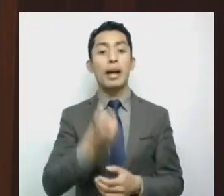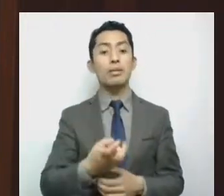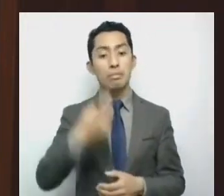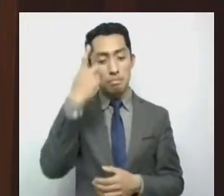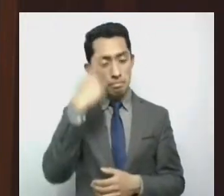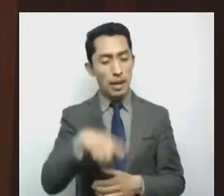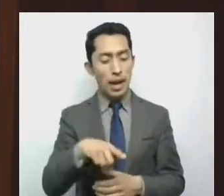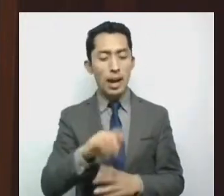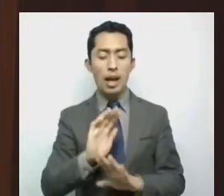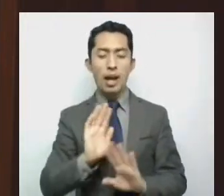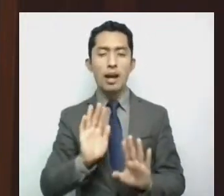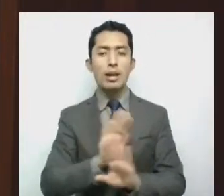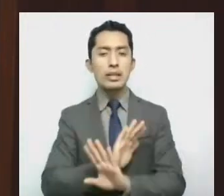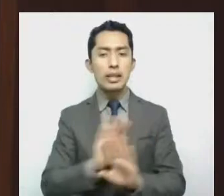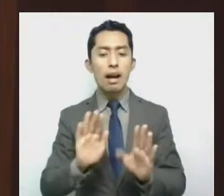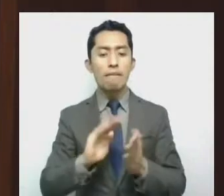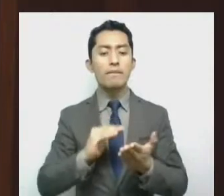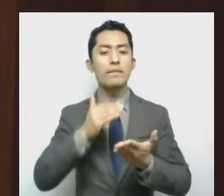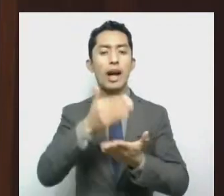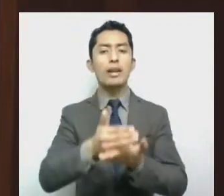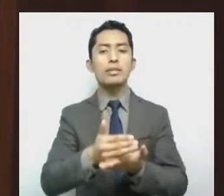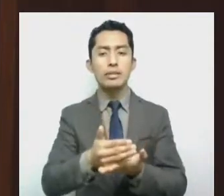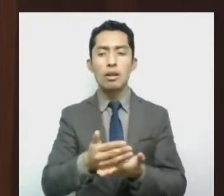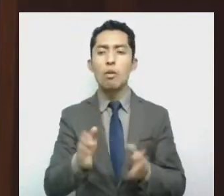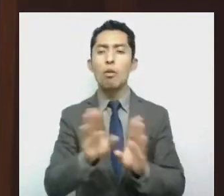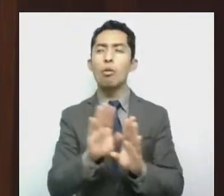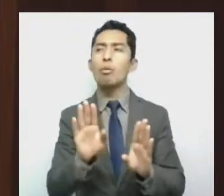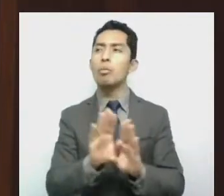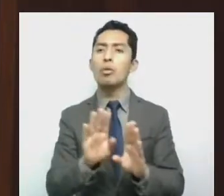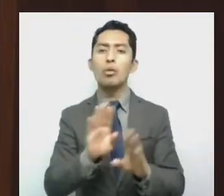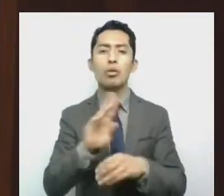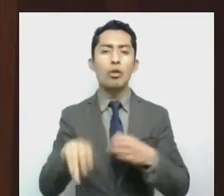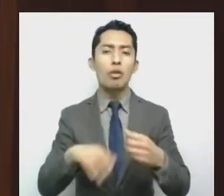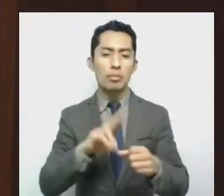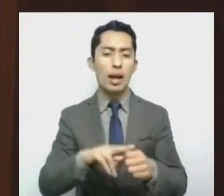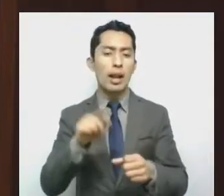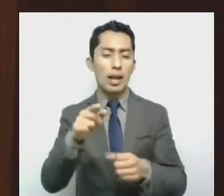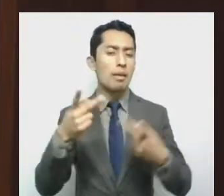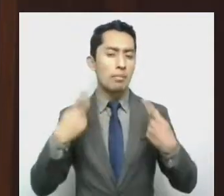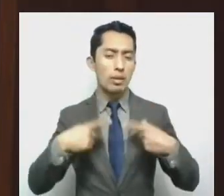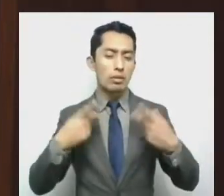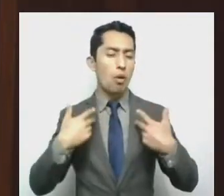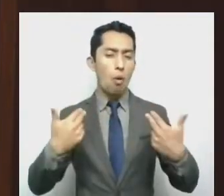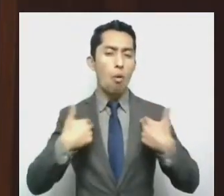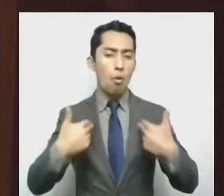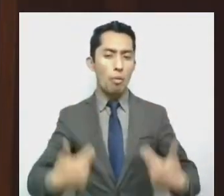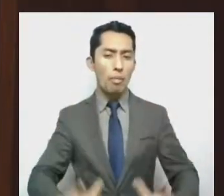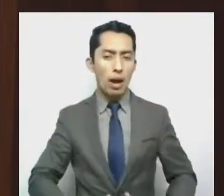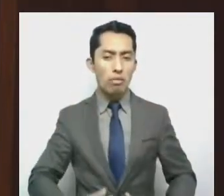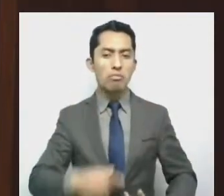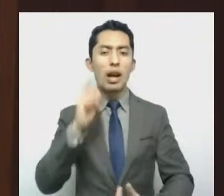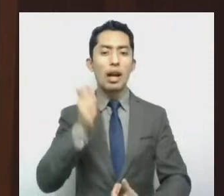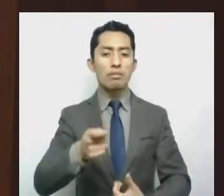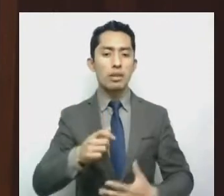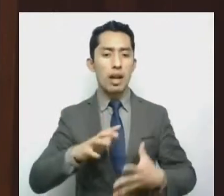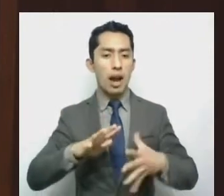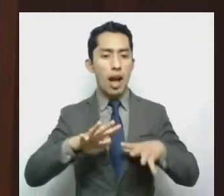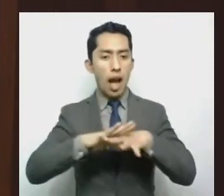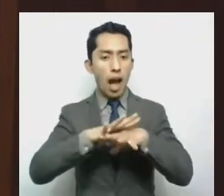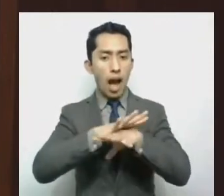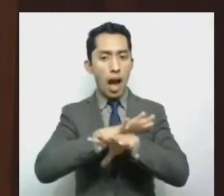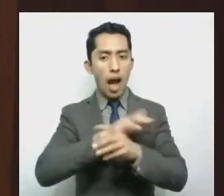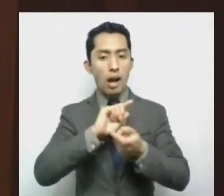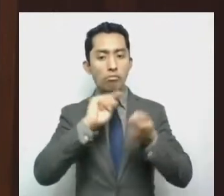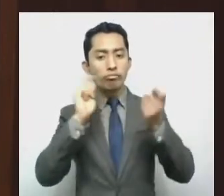precisamente algo que es connatural al ser humano, la evolución en